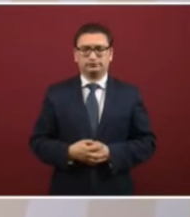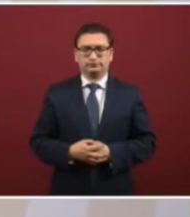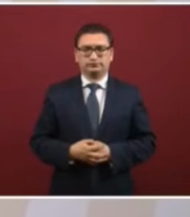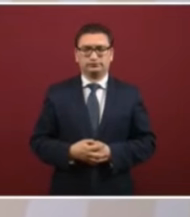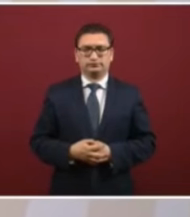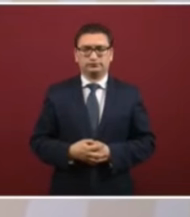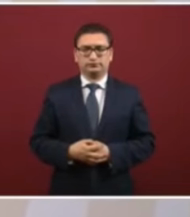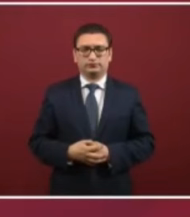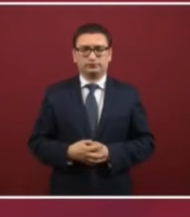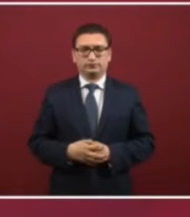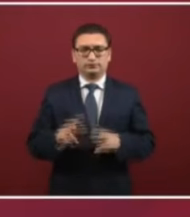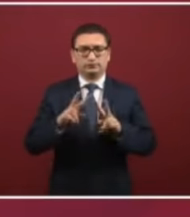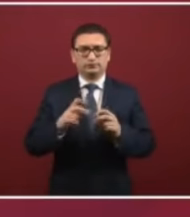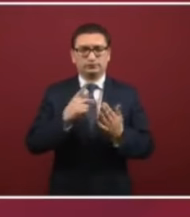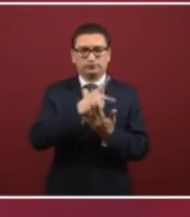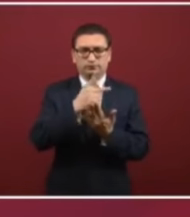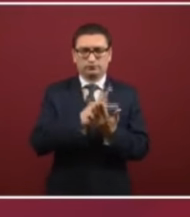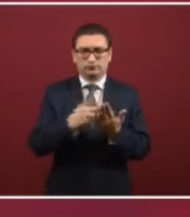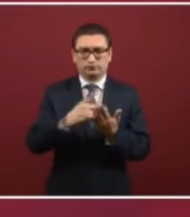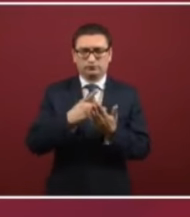Sembrando Vida,